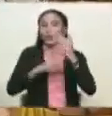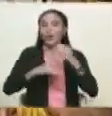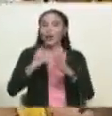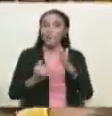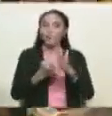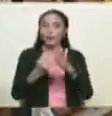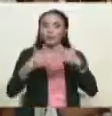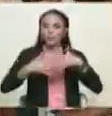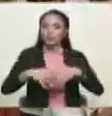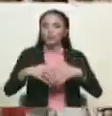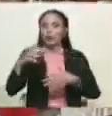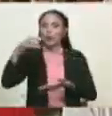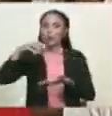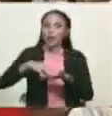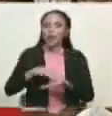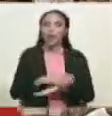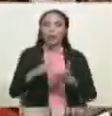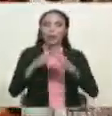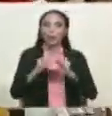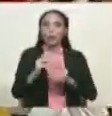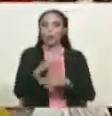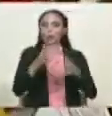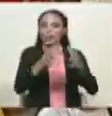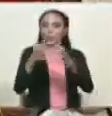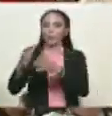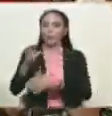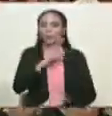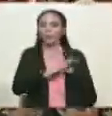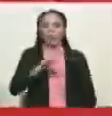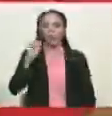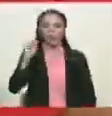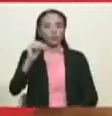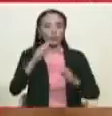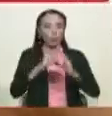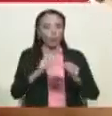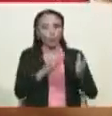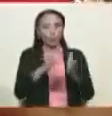públicas, estatales, estratégicas y socialistas del país.